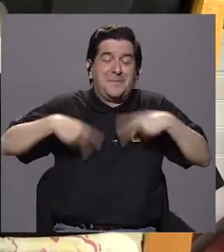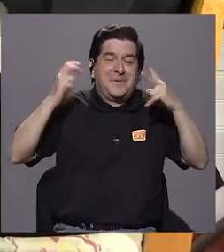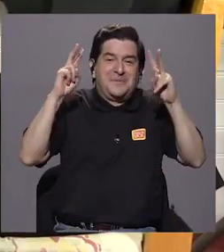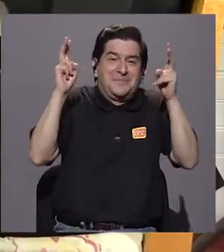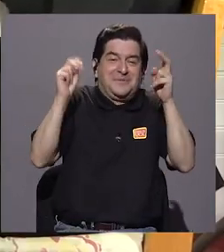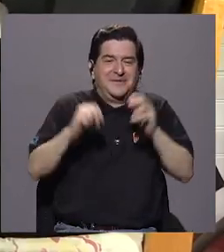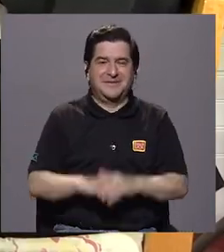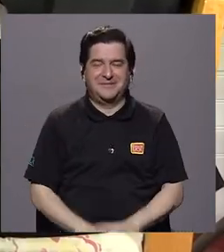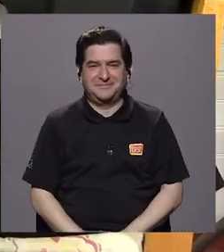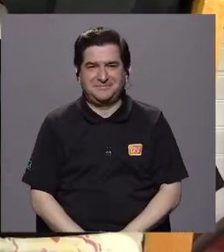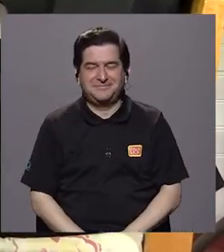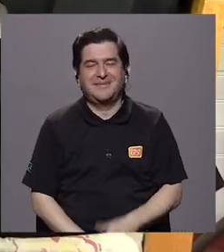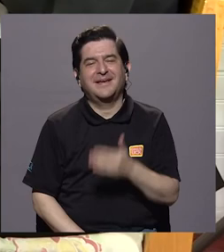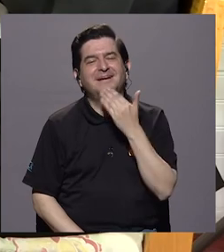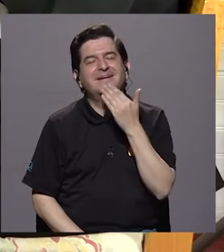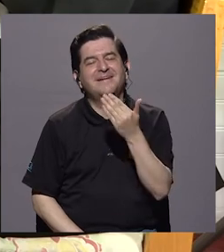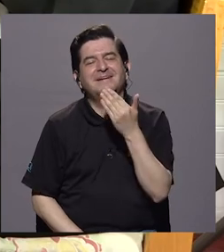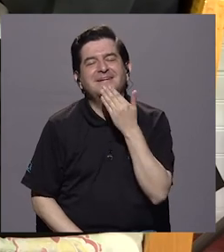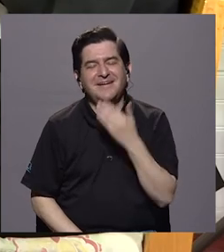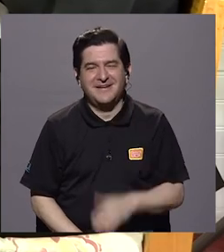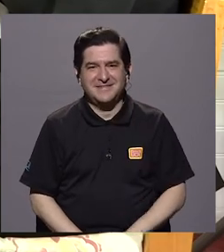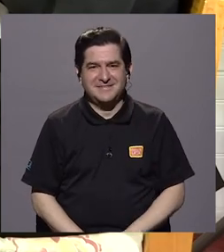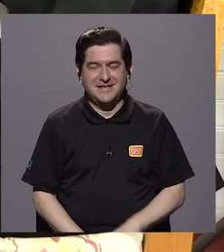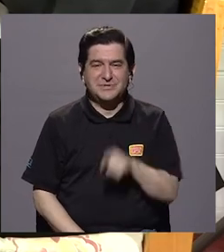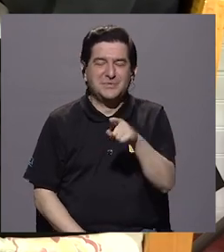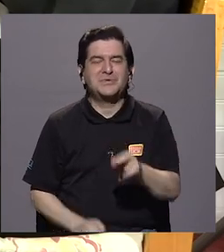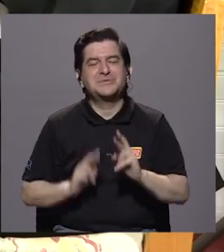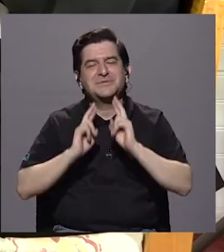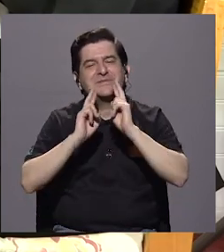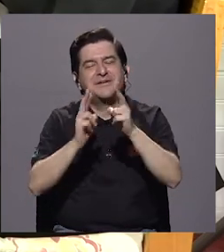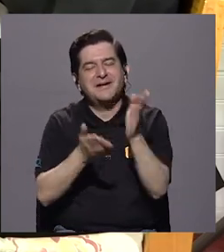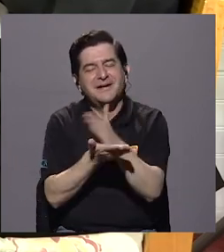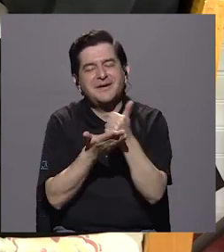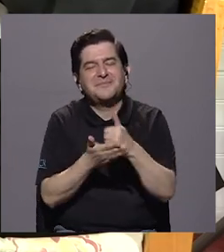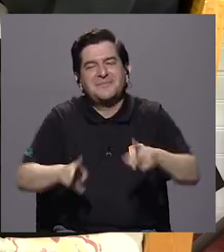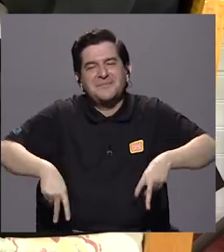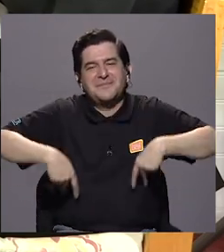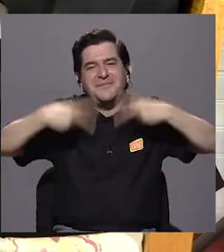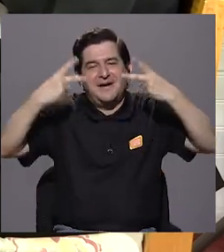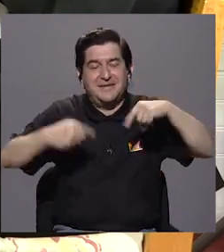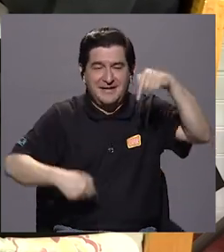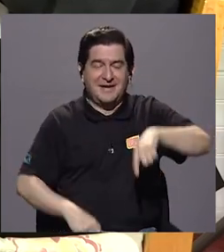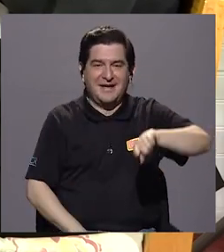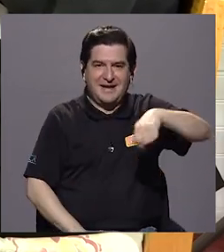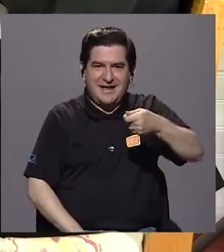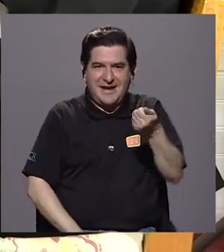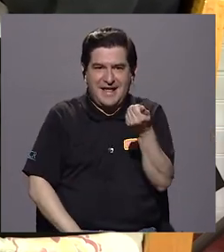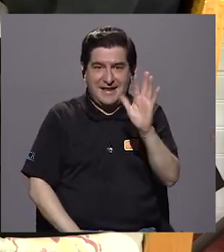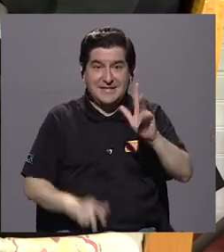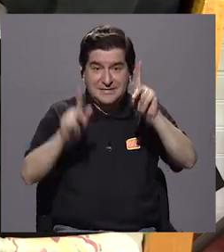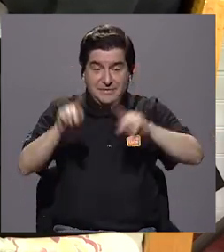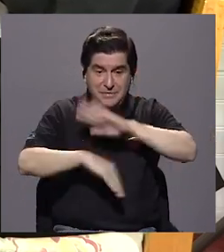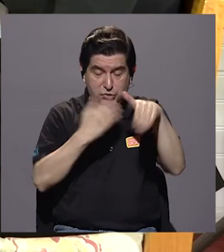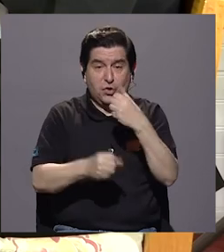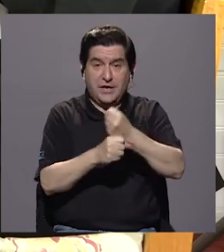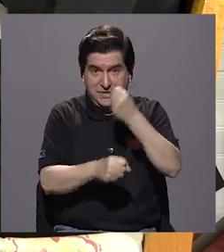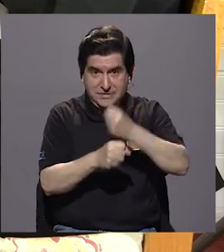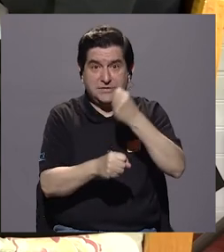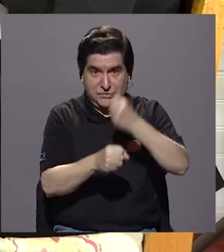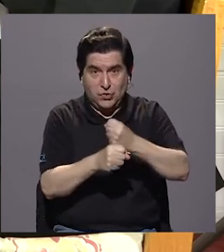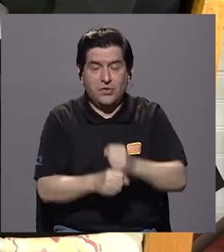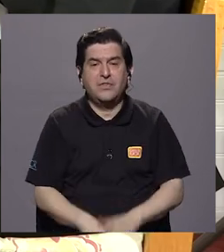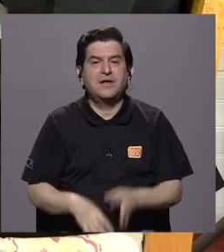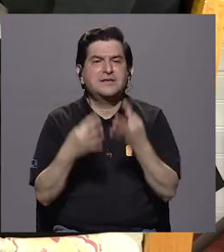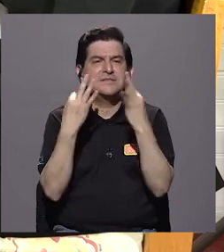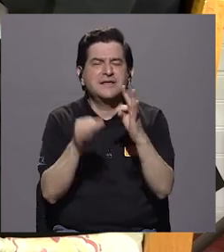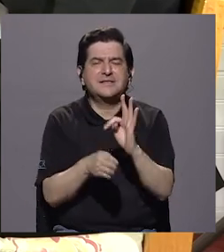Así. Elena, gracias por regalarnos un pedacito de su vida. Acá en el Canal 15, todas estas personas que trabajan y que tratamos de